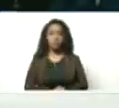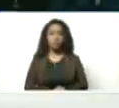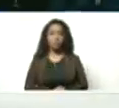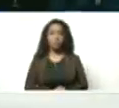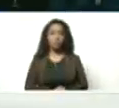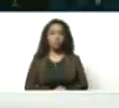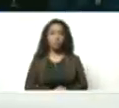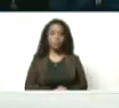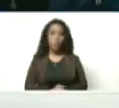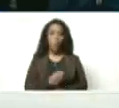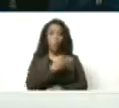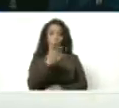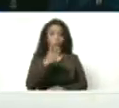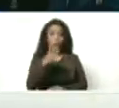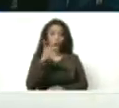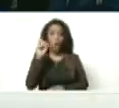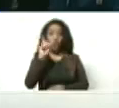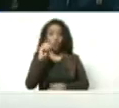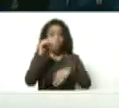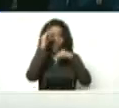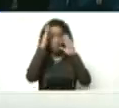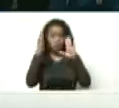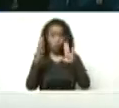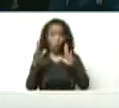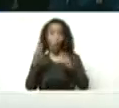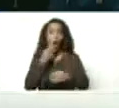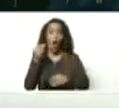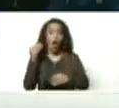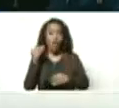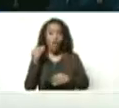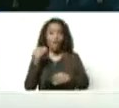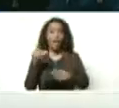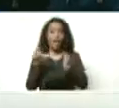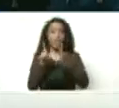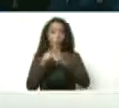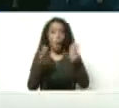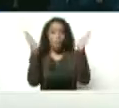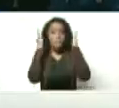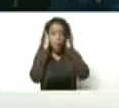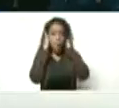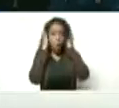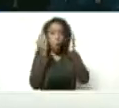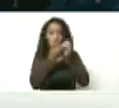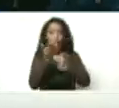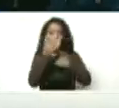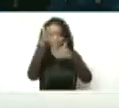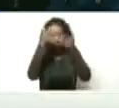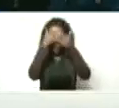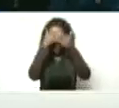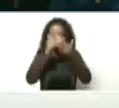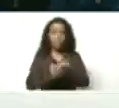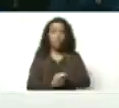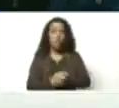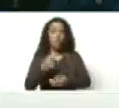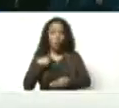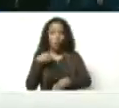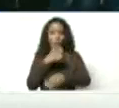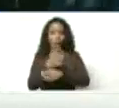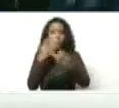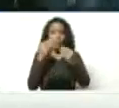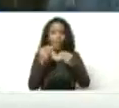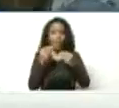no escuchen estos muchachos de los liceos apc los oídos en esta parte bastantes martínez fui cuando